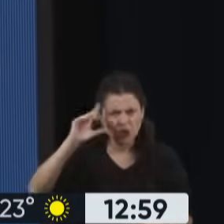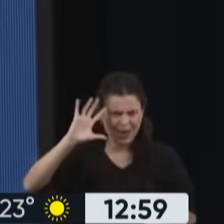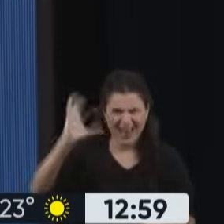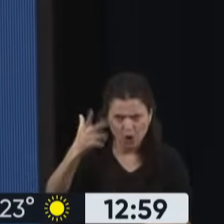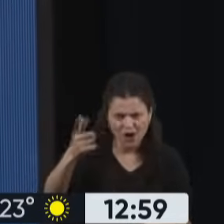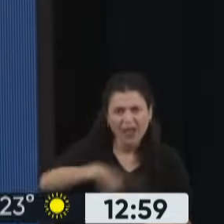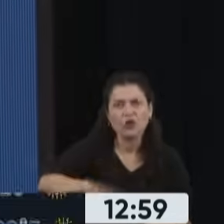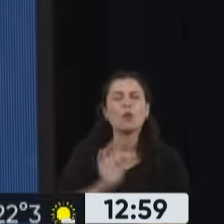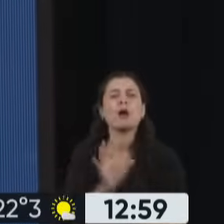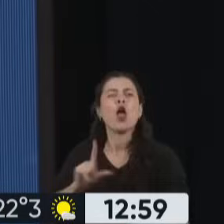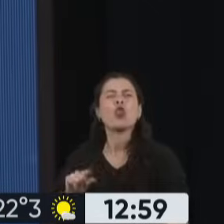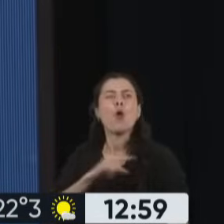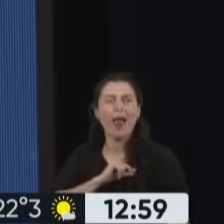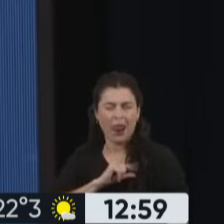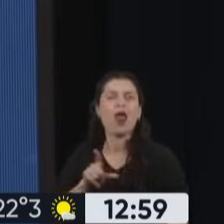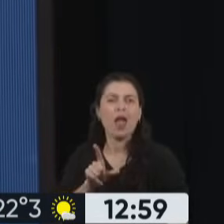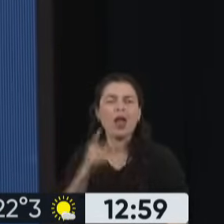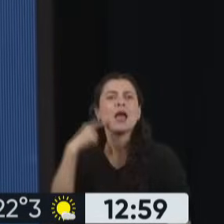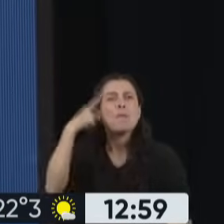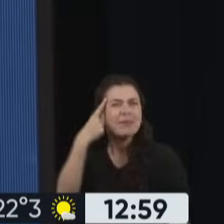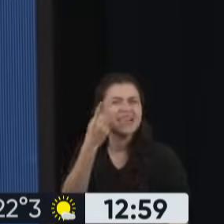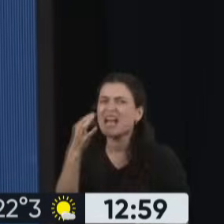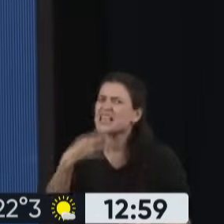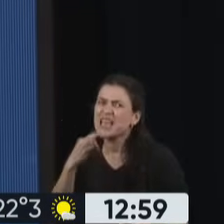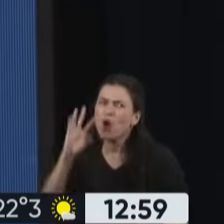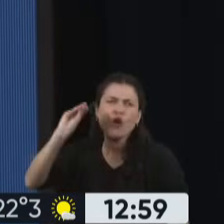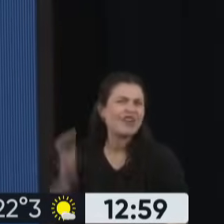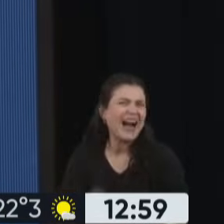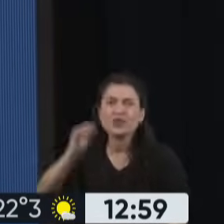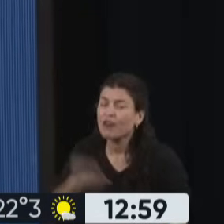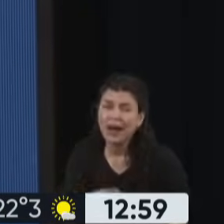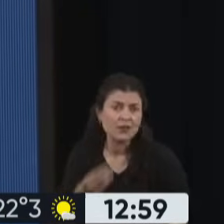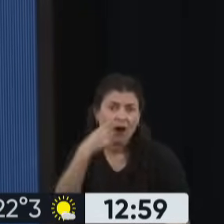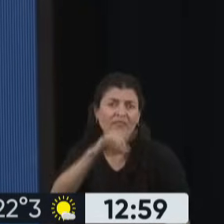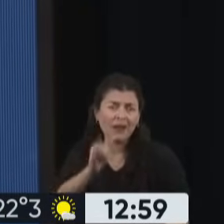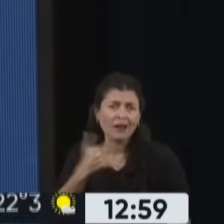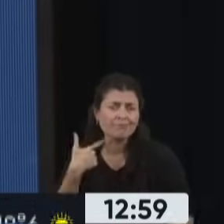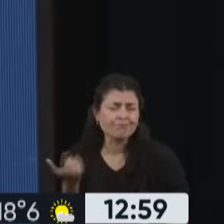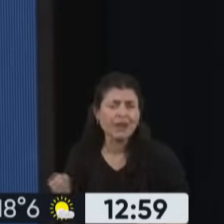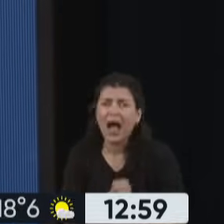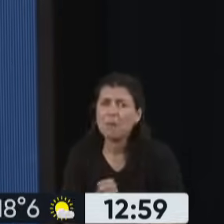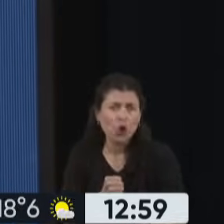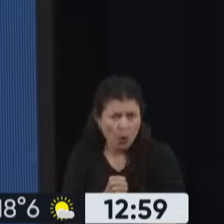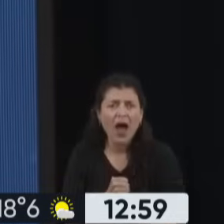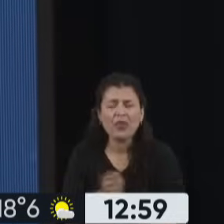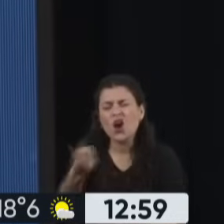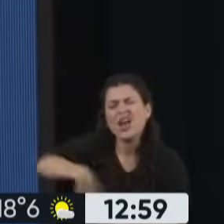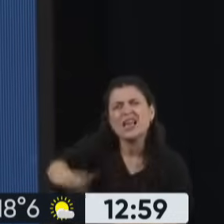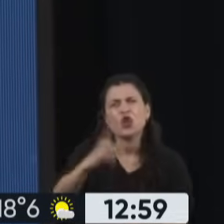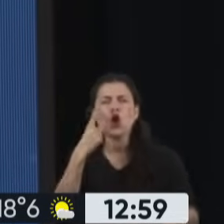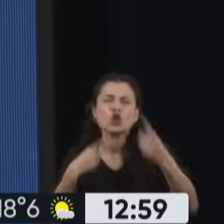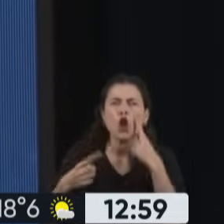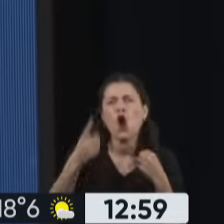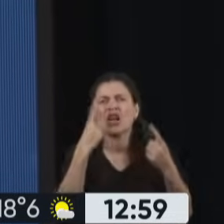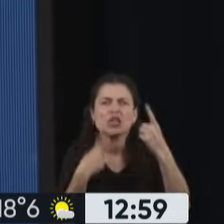todos esperaban que no lo pudiéramos pasar por el fondo, por el Congreso, empezaron a llorar como siempre los ñoños